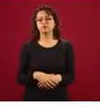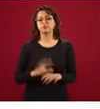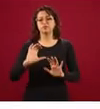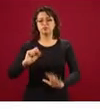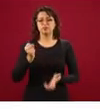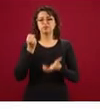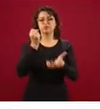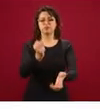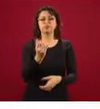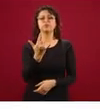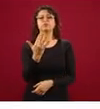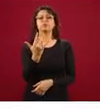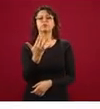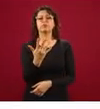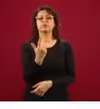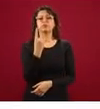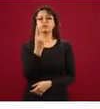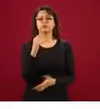hasta por